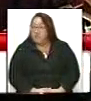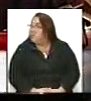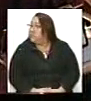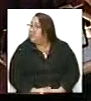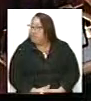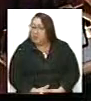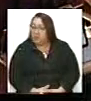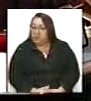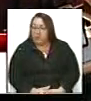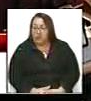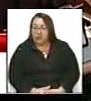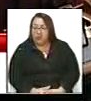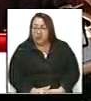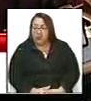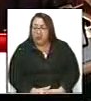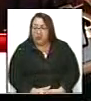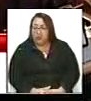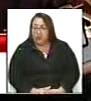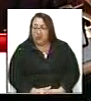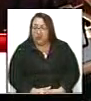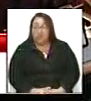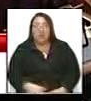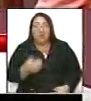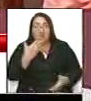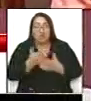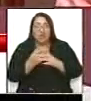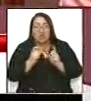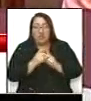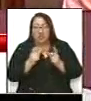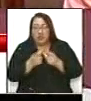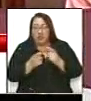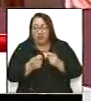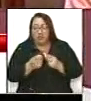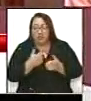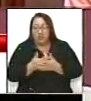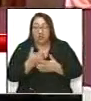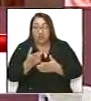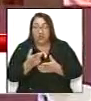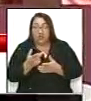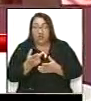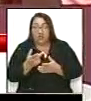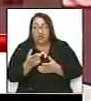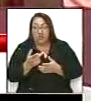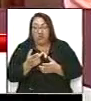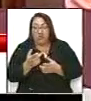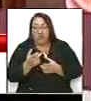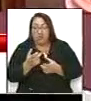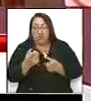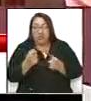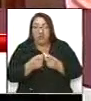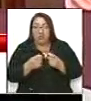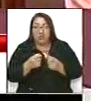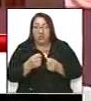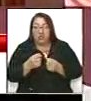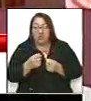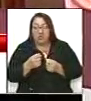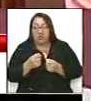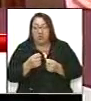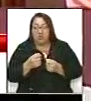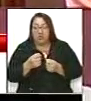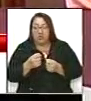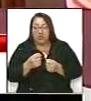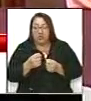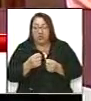Gracias, congresista Mulder. ¿Tiene la palabra para sustentar? Sí, la congresista Glave. ¿Comentario? Siga,